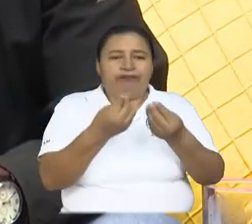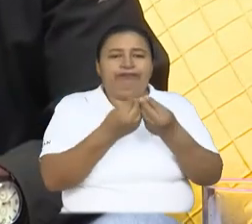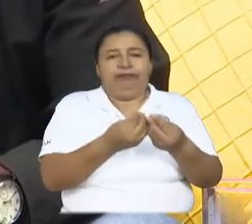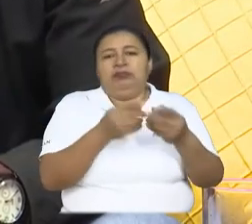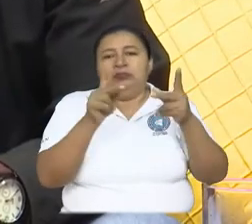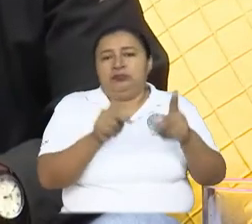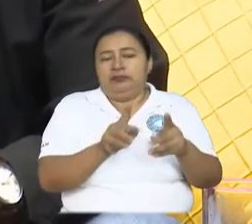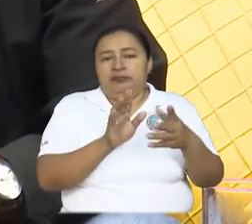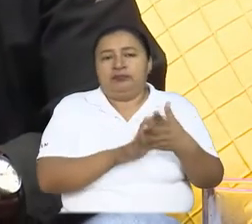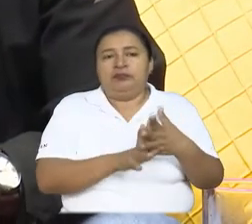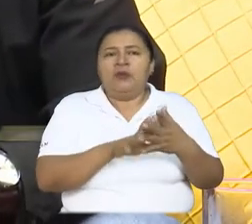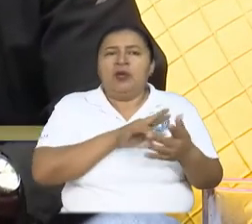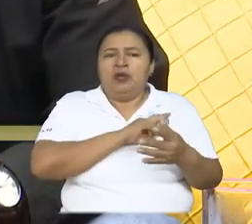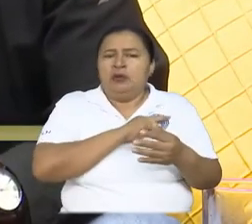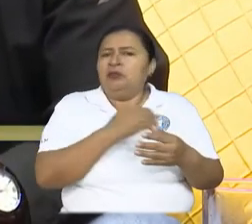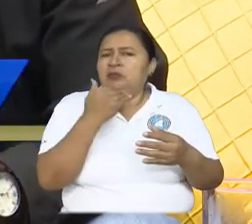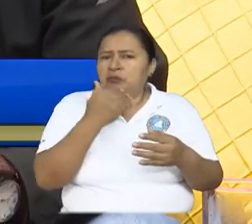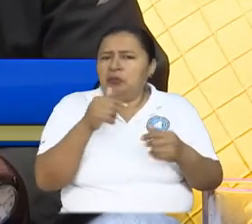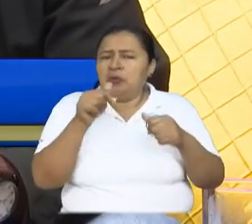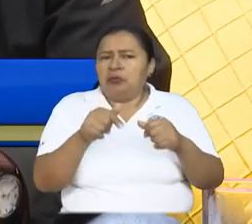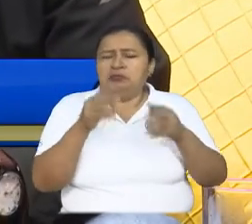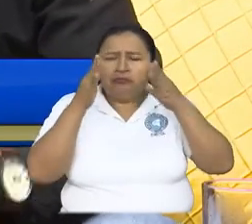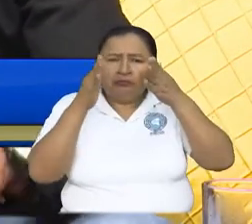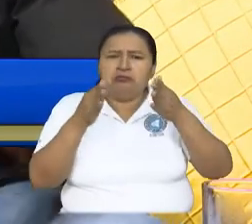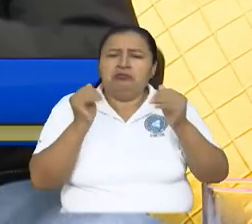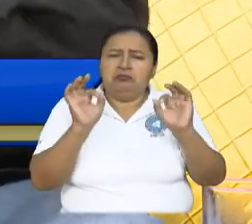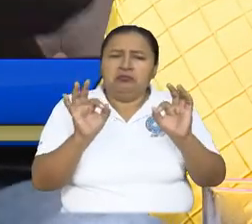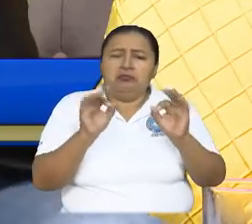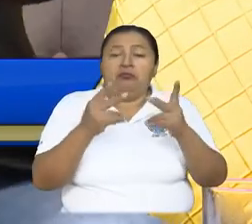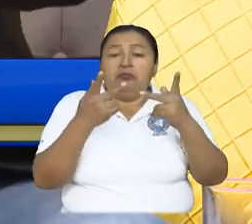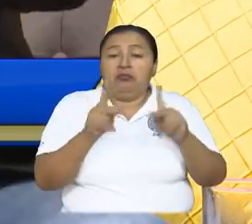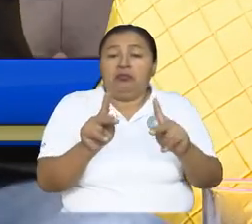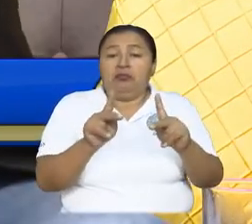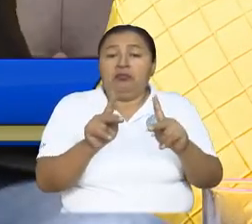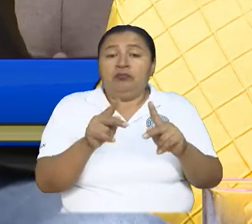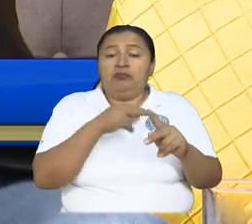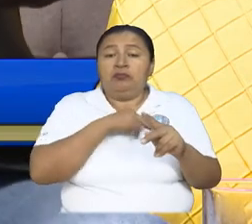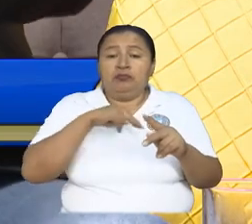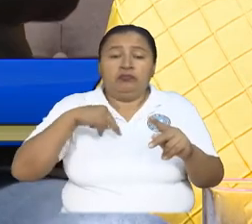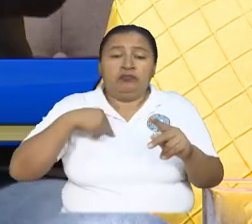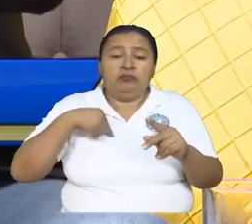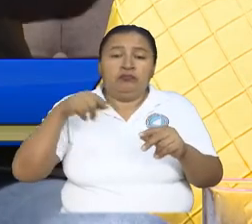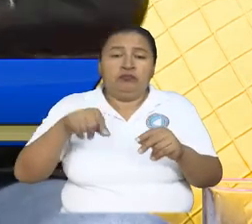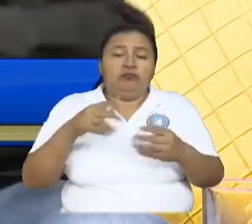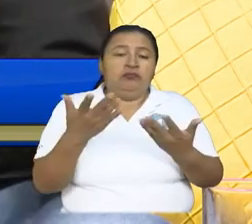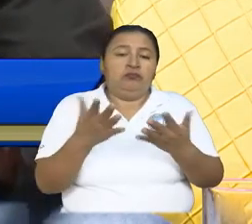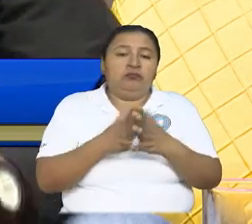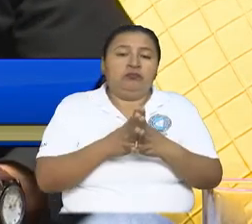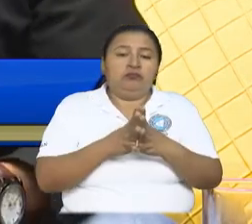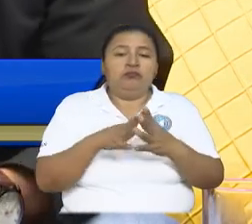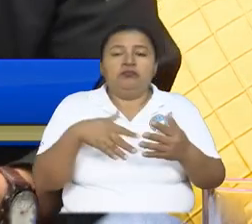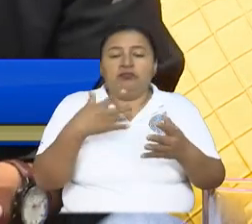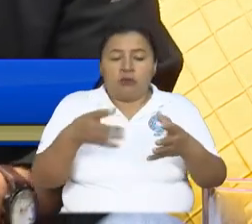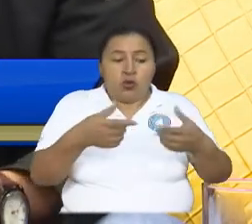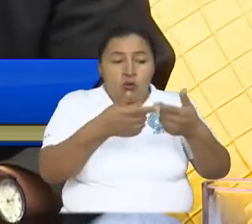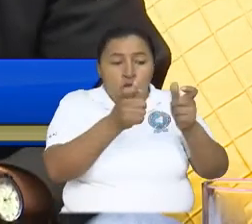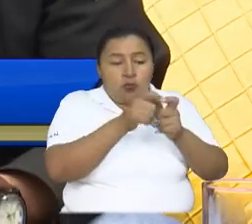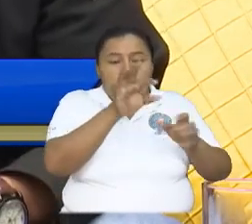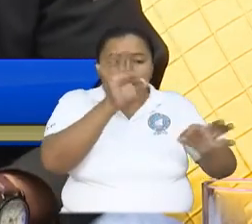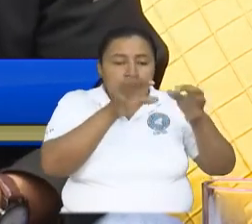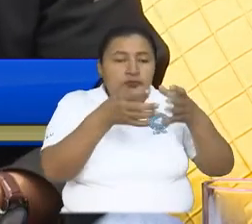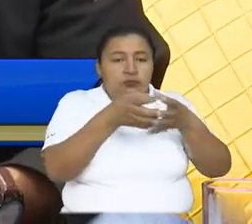pues tiene muy buena actitud para atender sin embargo hacemos brigadas de